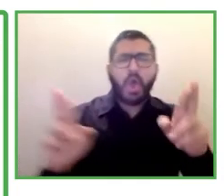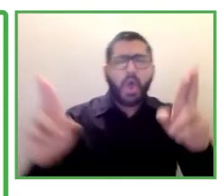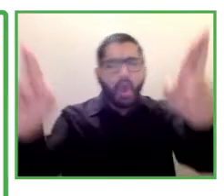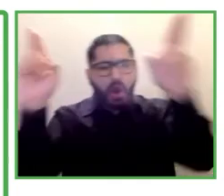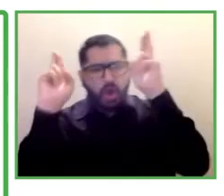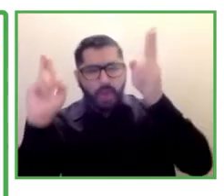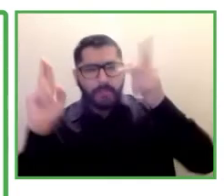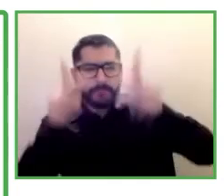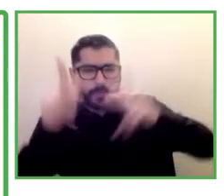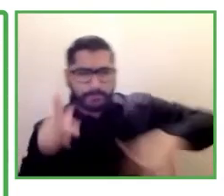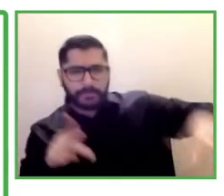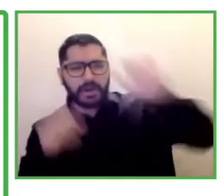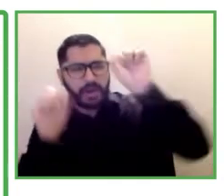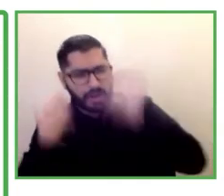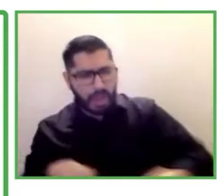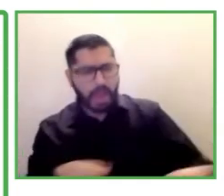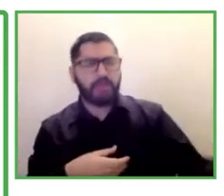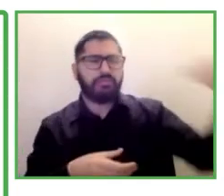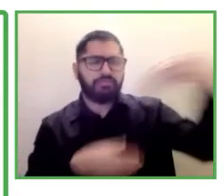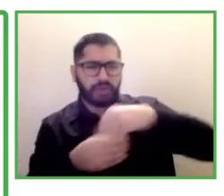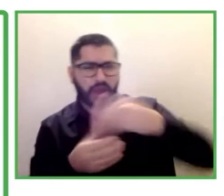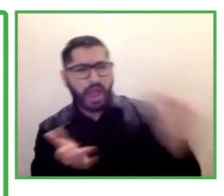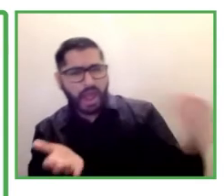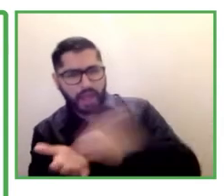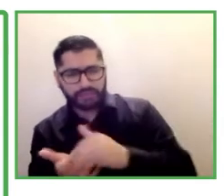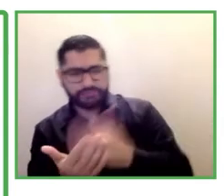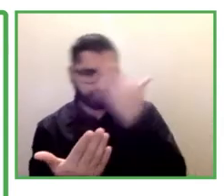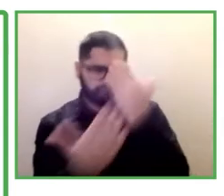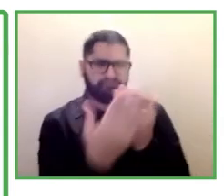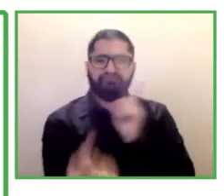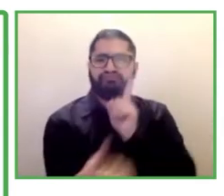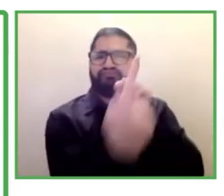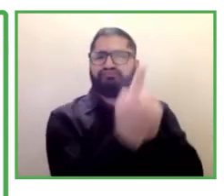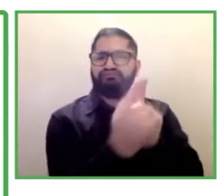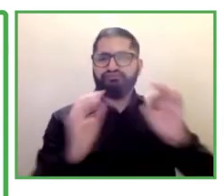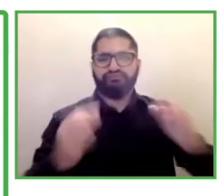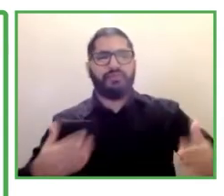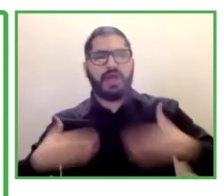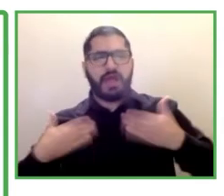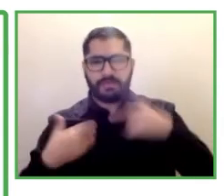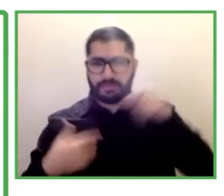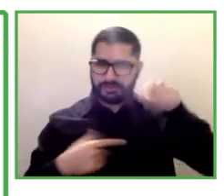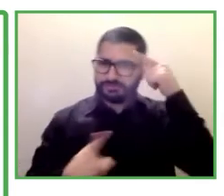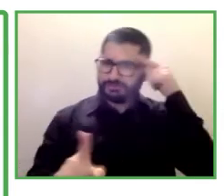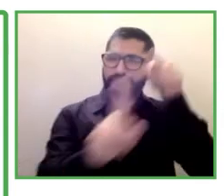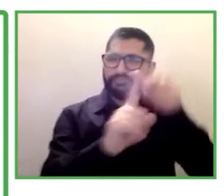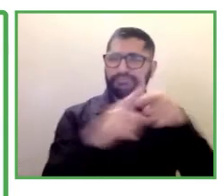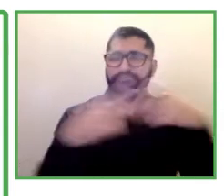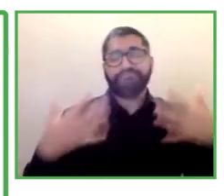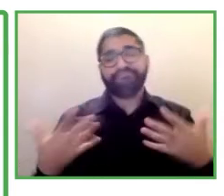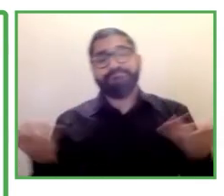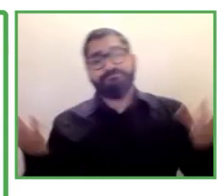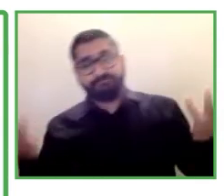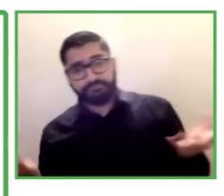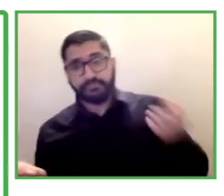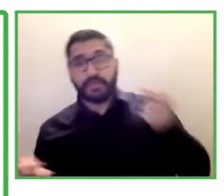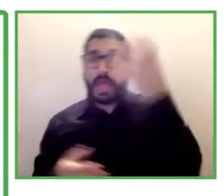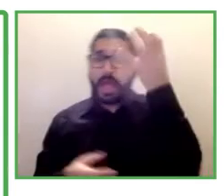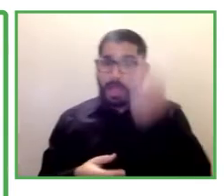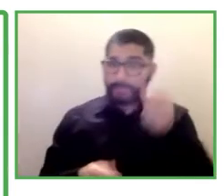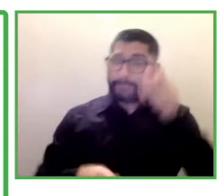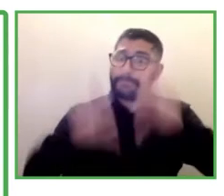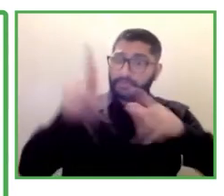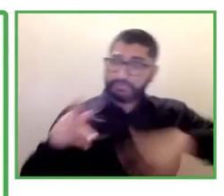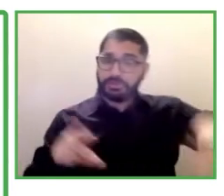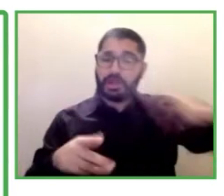Sin embargo, tenemos algunas limitaciones por lo que está pasando en este momento. Entonces estamos esperando poder hacer algunas cosas